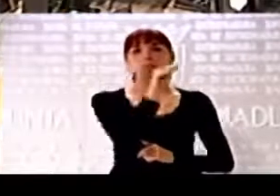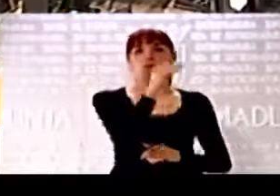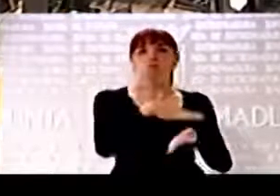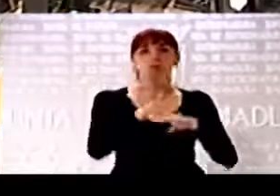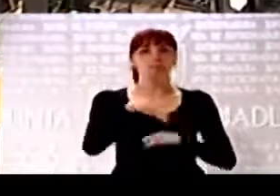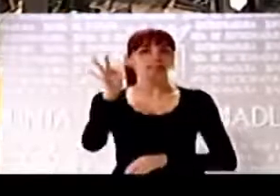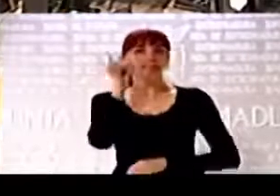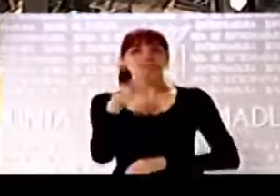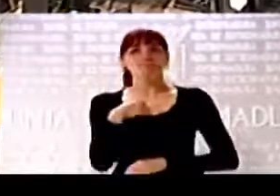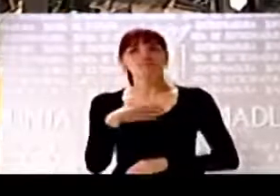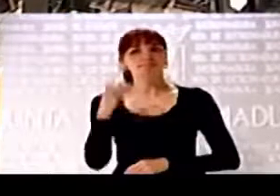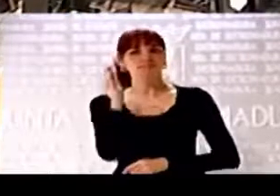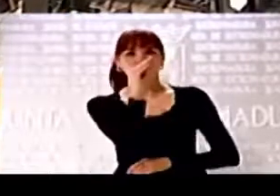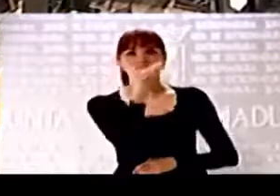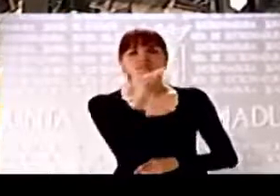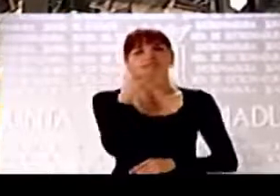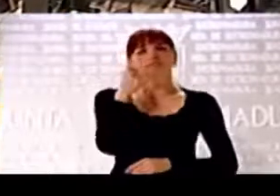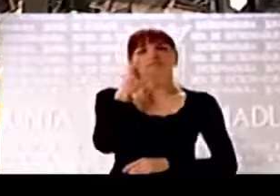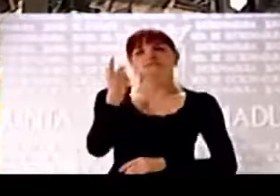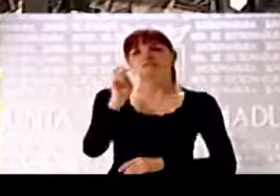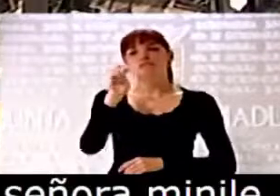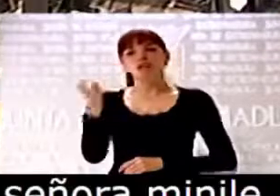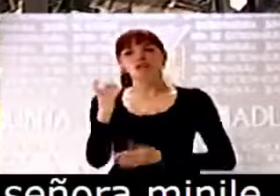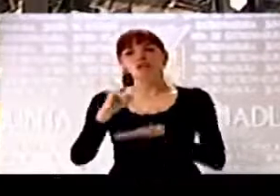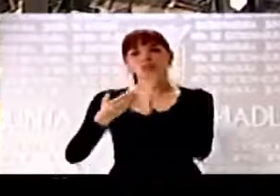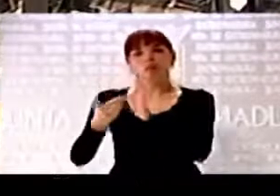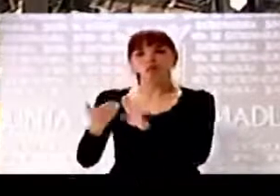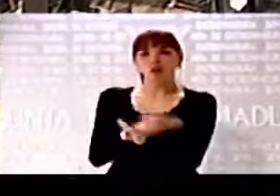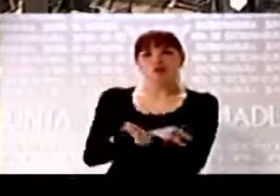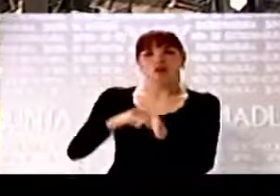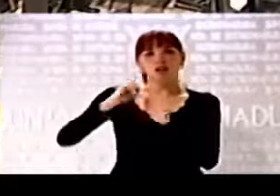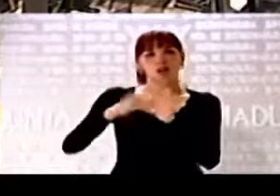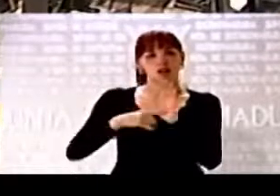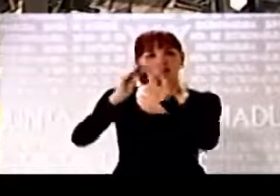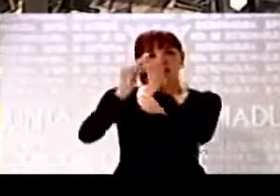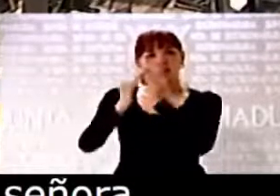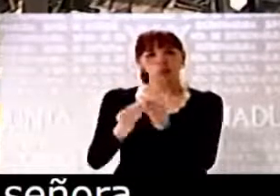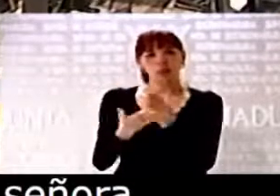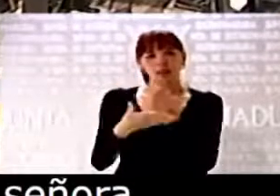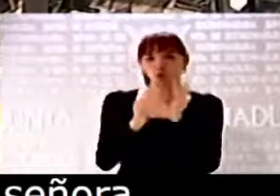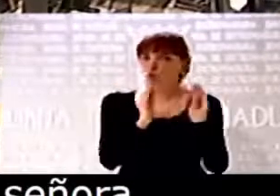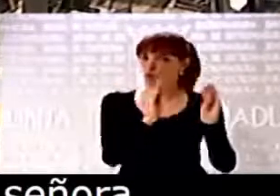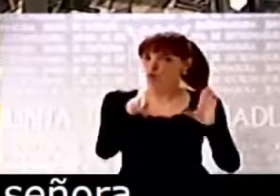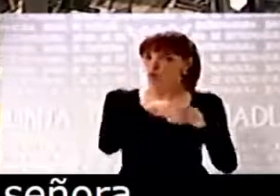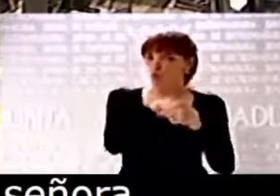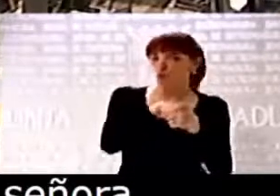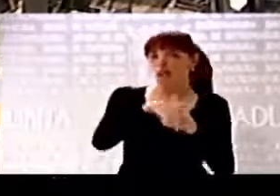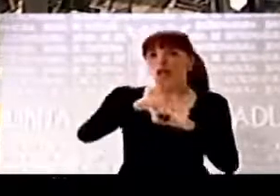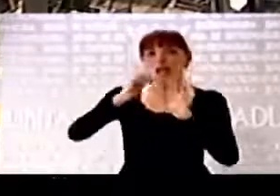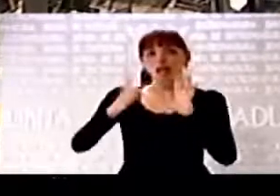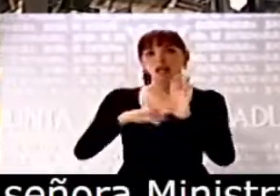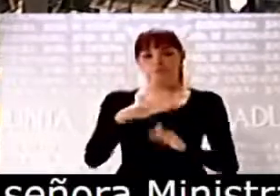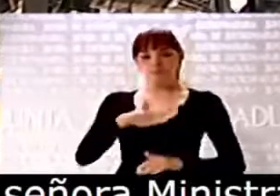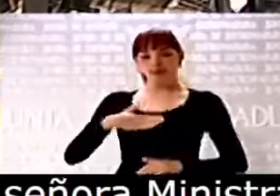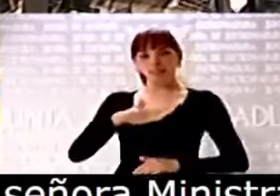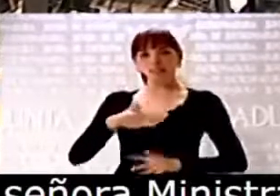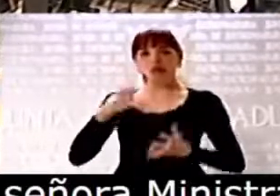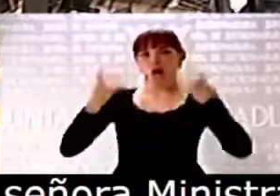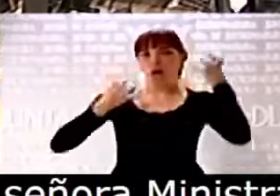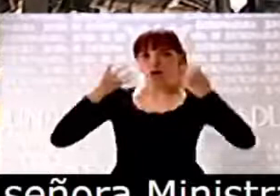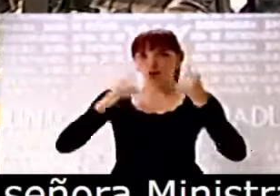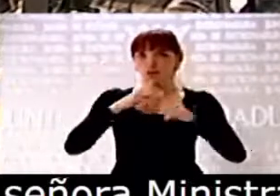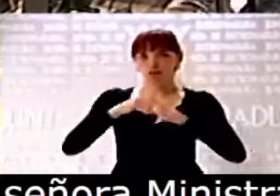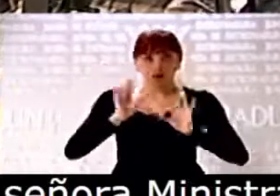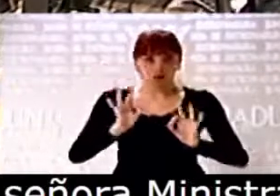le quería preguntar sobre otro anteproyecto de ley que está llevando a cabo su ministerio, que es la Ley de Bienestar Animal, que se le denomina